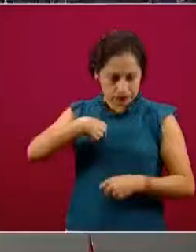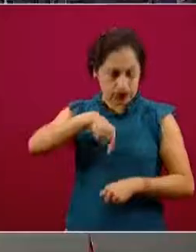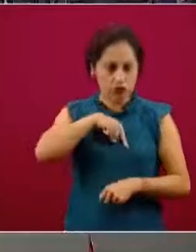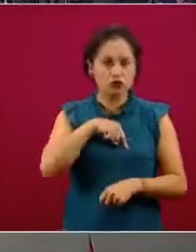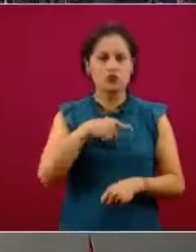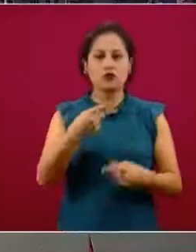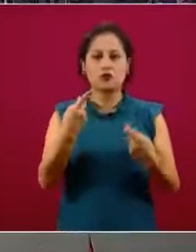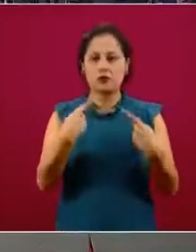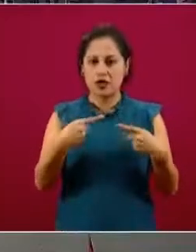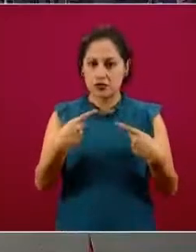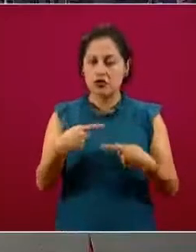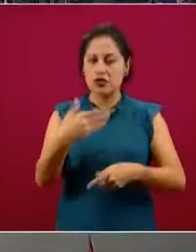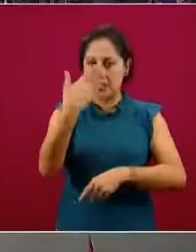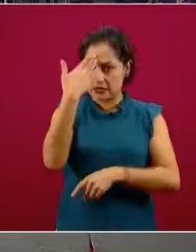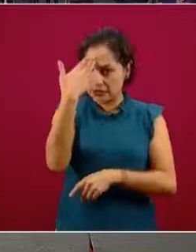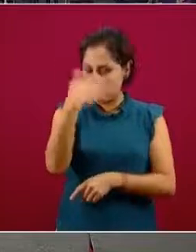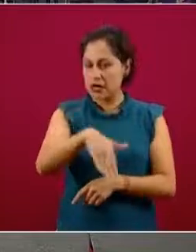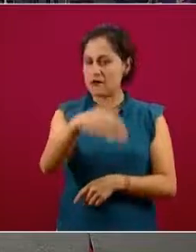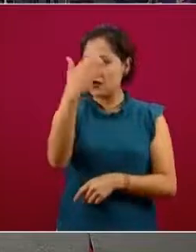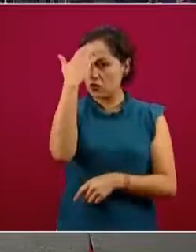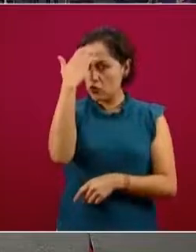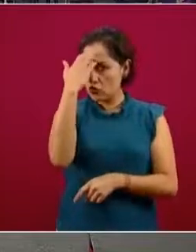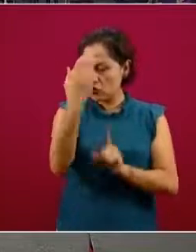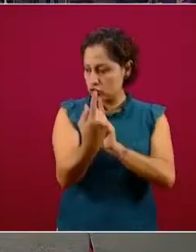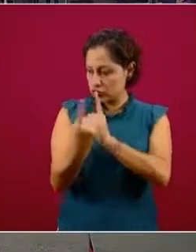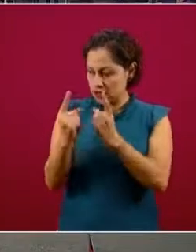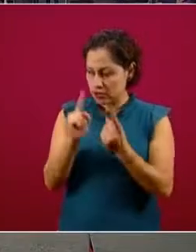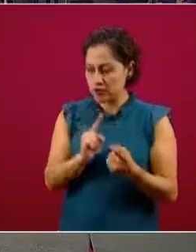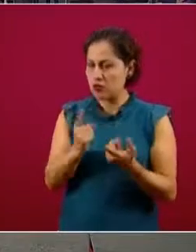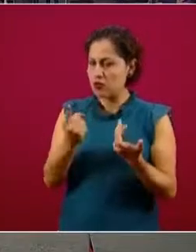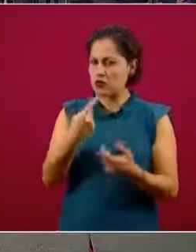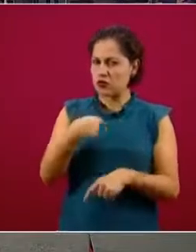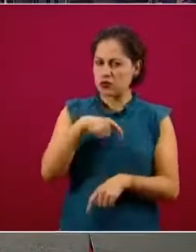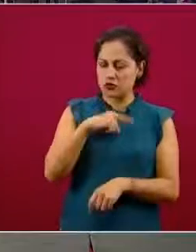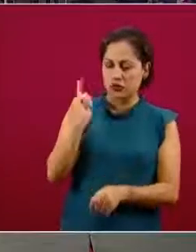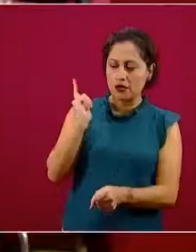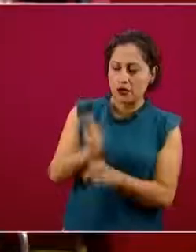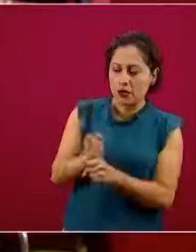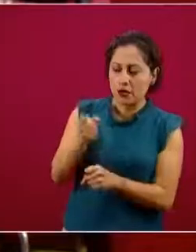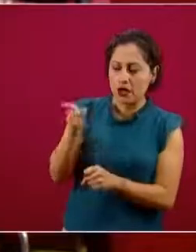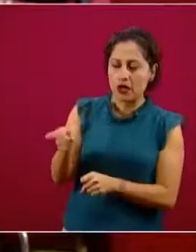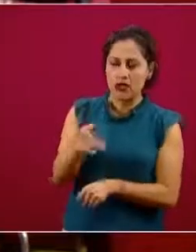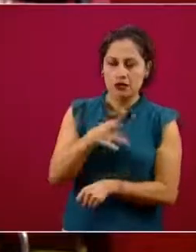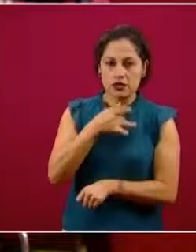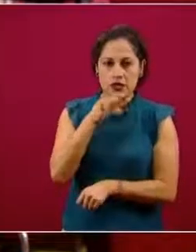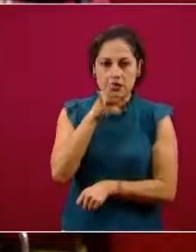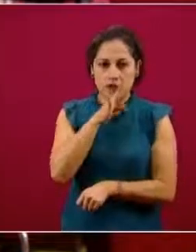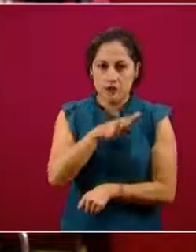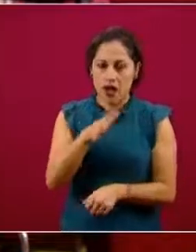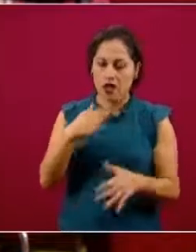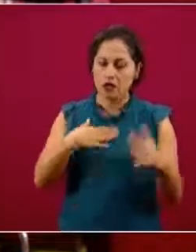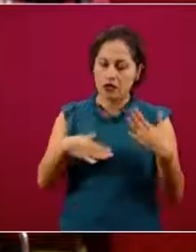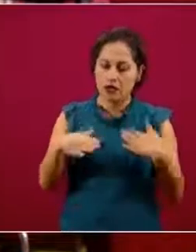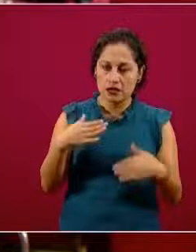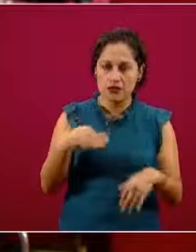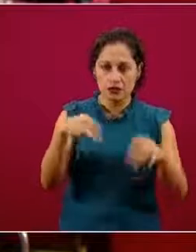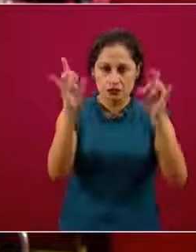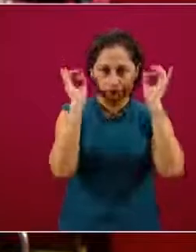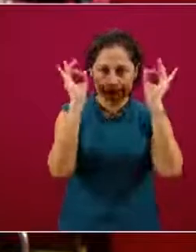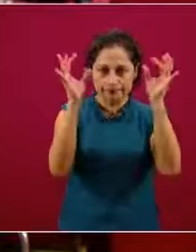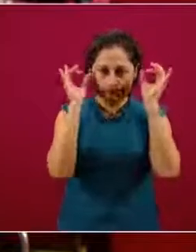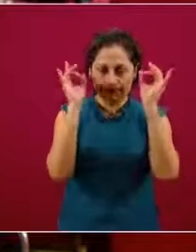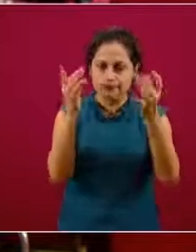queríamos saber qué es exactamente lo que tenemos que hacer cuando, si alguien se empieza a sentir mal, si se siente cansado, si tiene dolor de cabeza, en